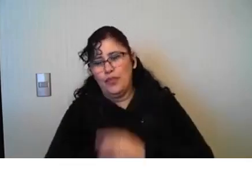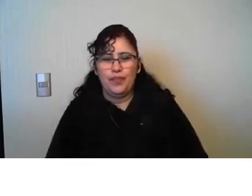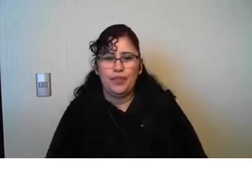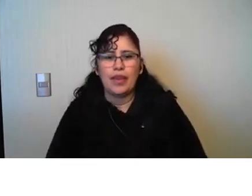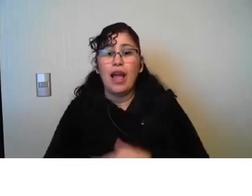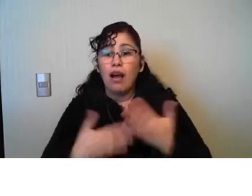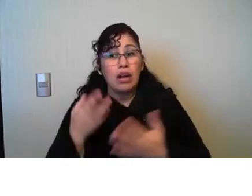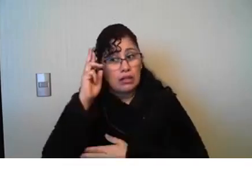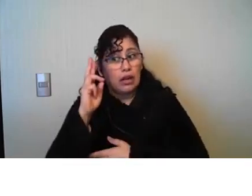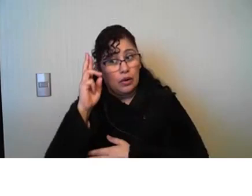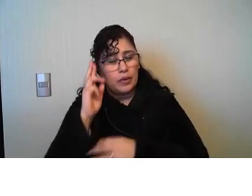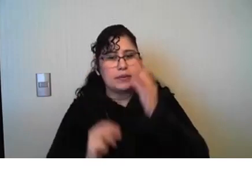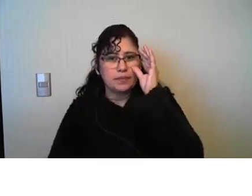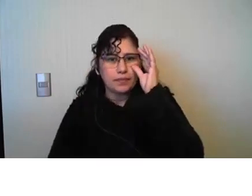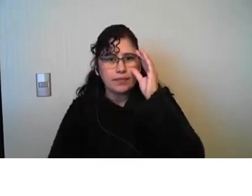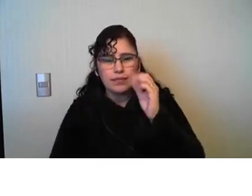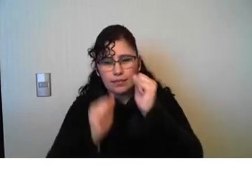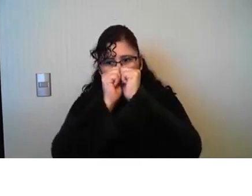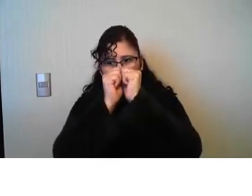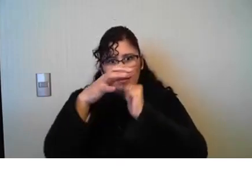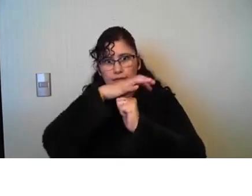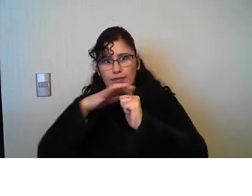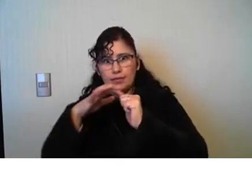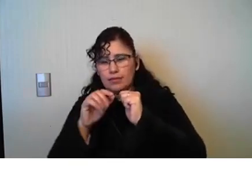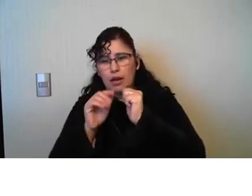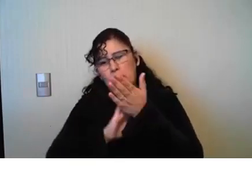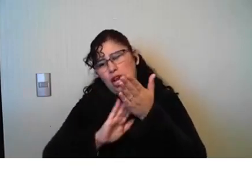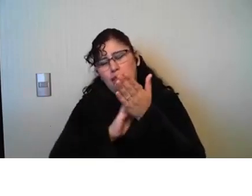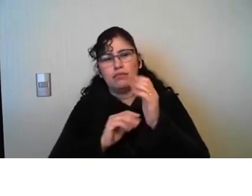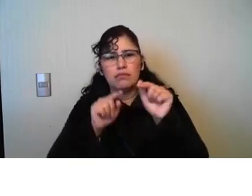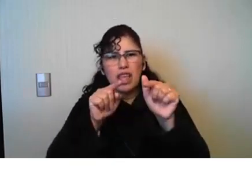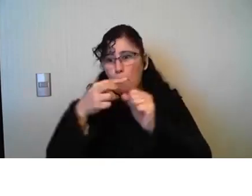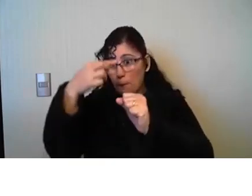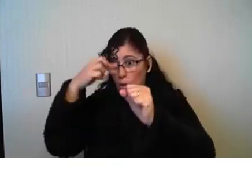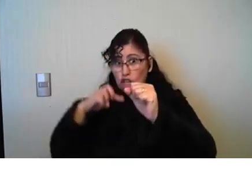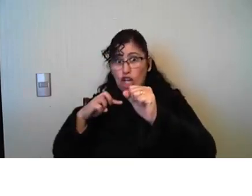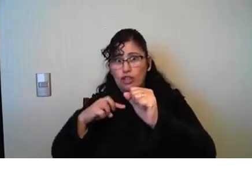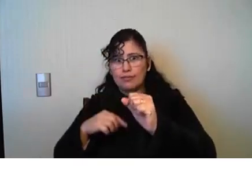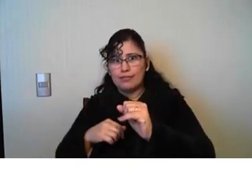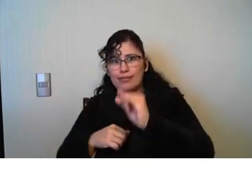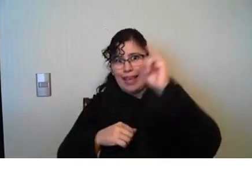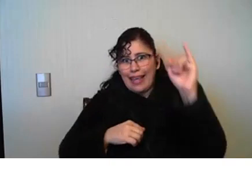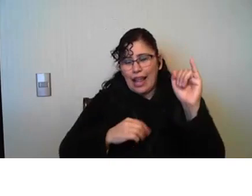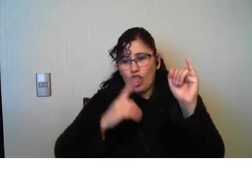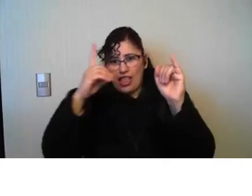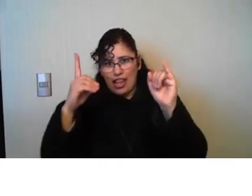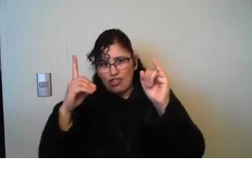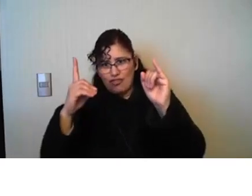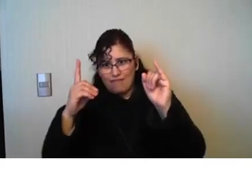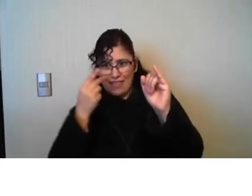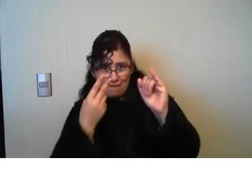Recuerden que el hemisferio, en este caso, si esto es una vista posterior, esto es izquierdo y esto es derecho. El